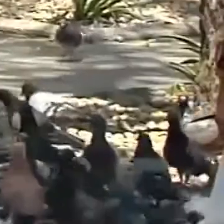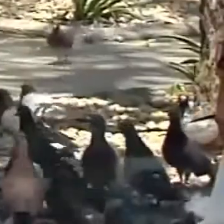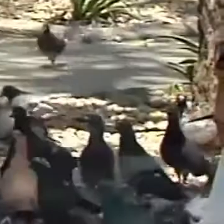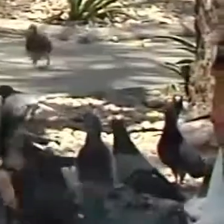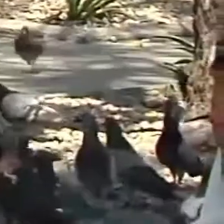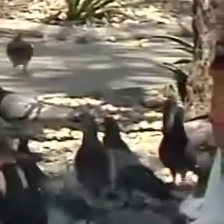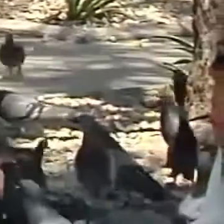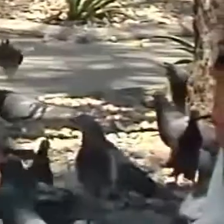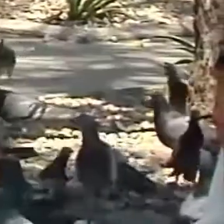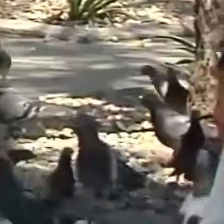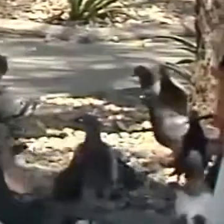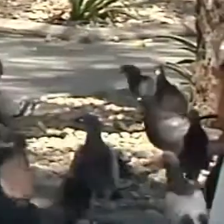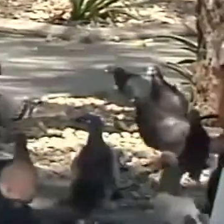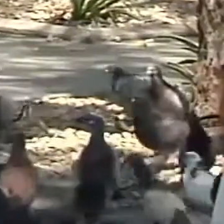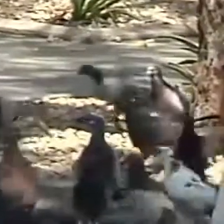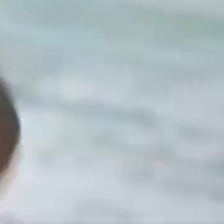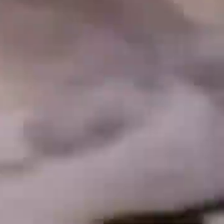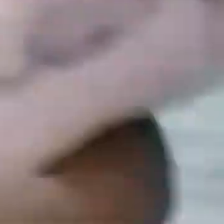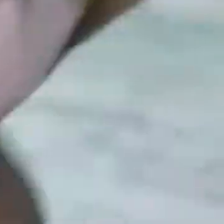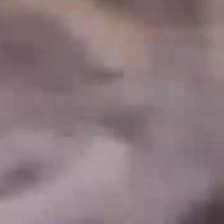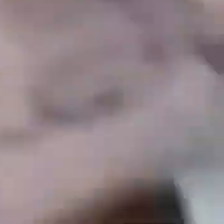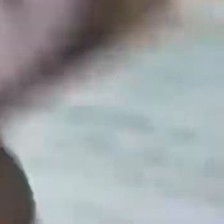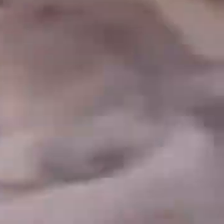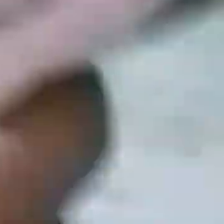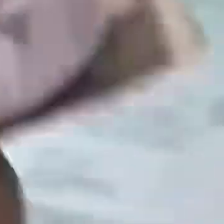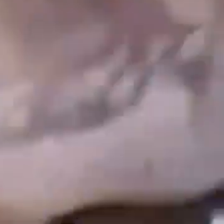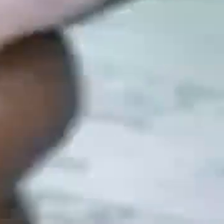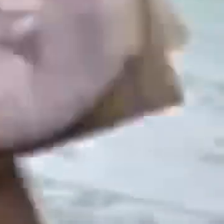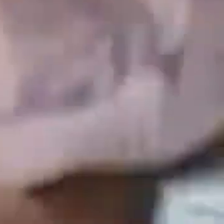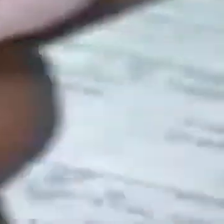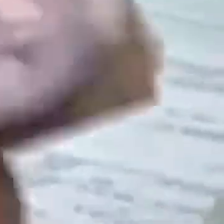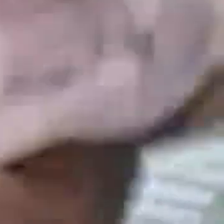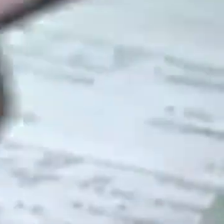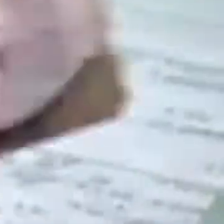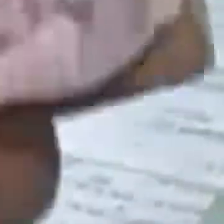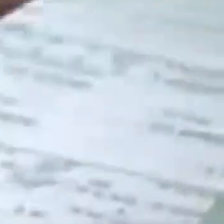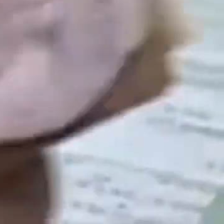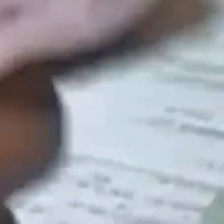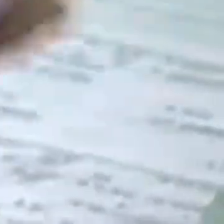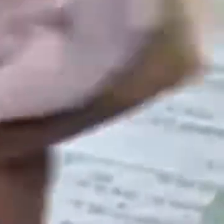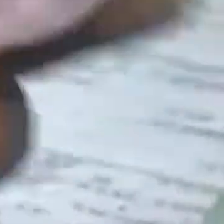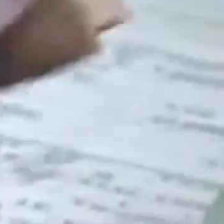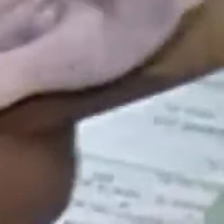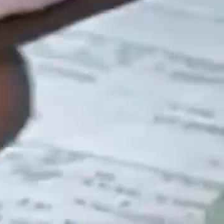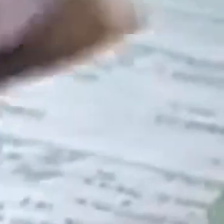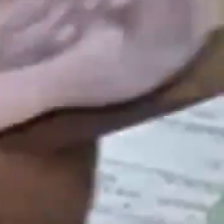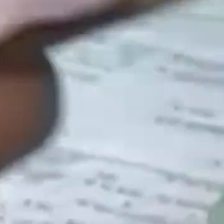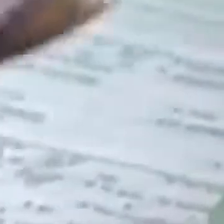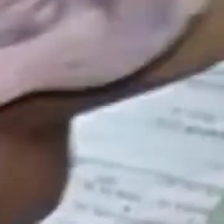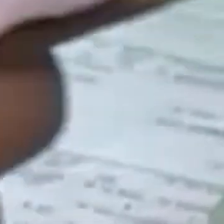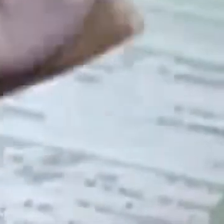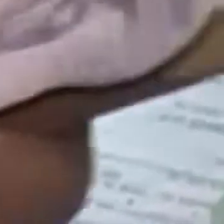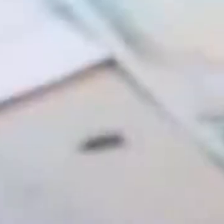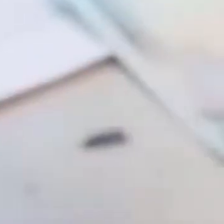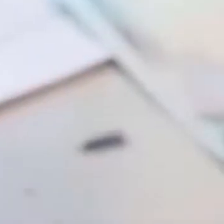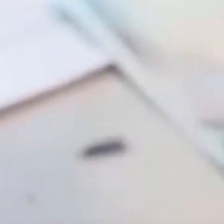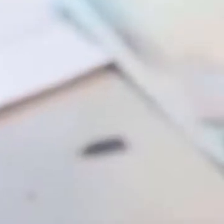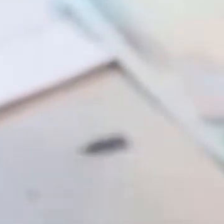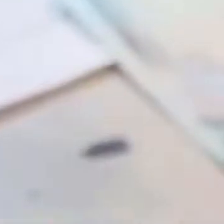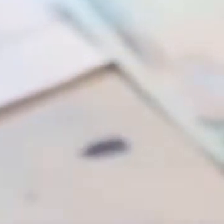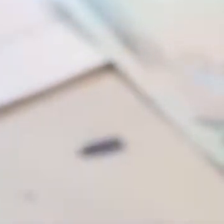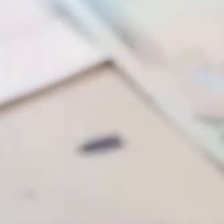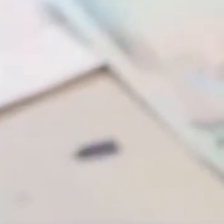de Navidad en los funcionarios del Estado para madrugarle a la Navidad y generar una activación de la demanda agregada. El